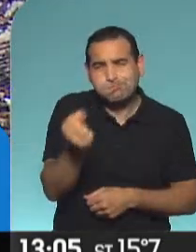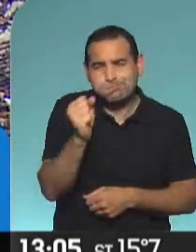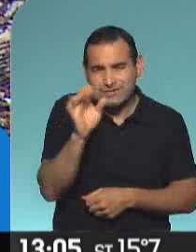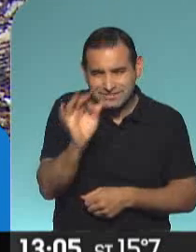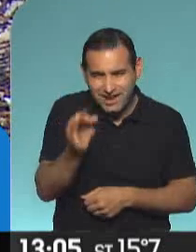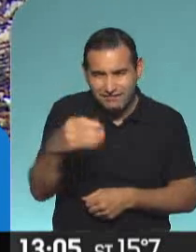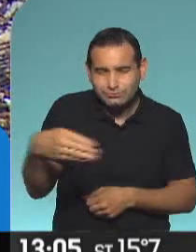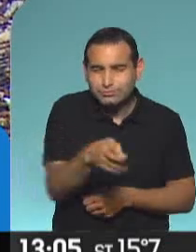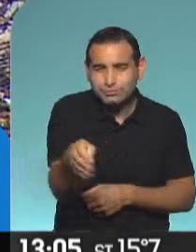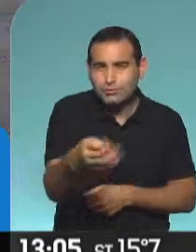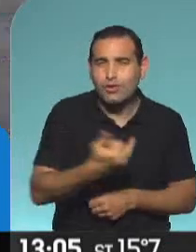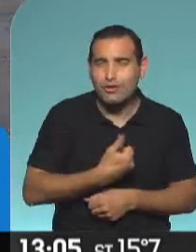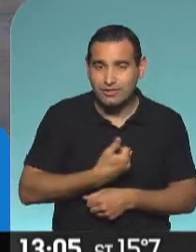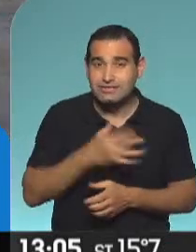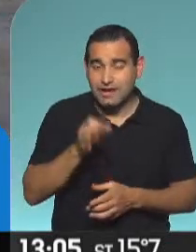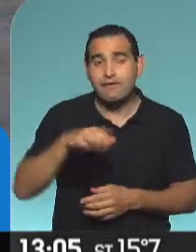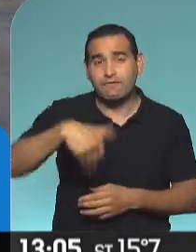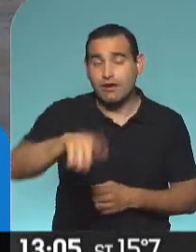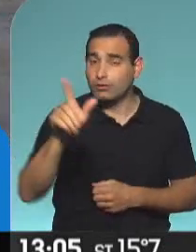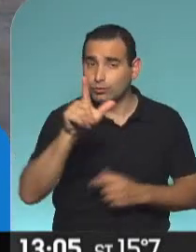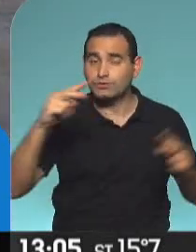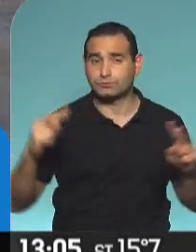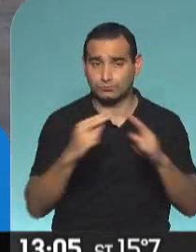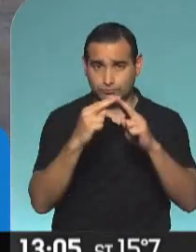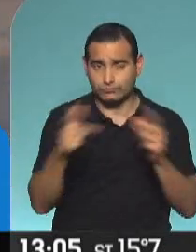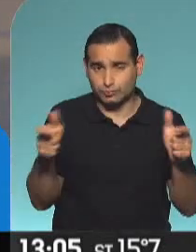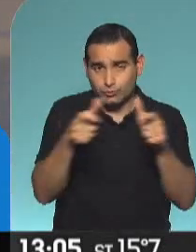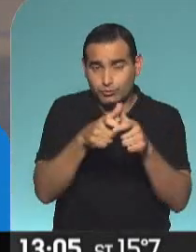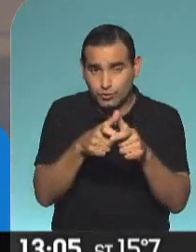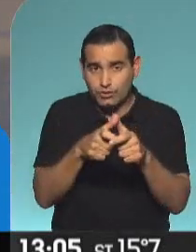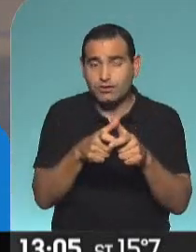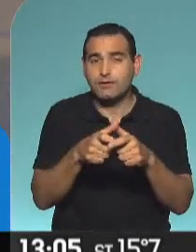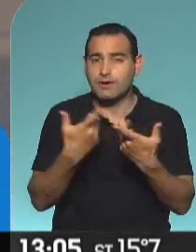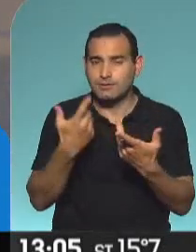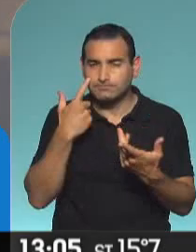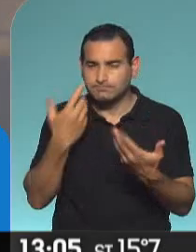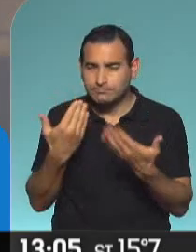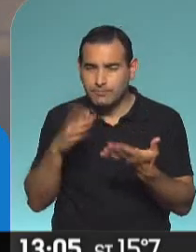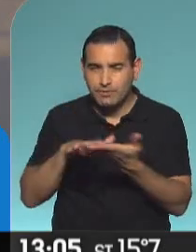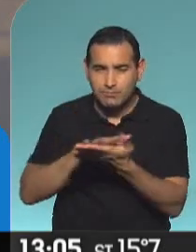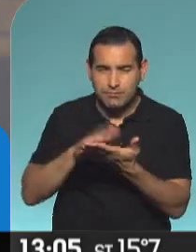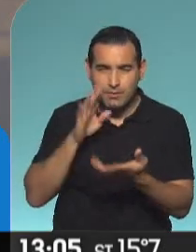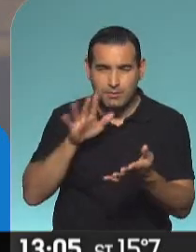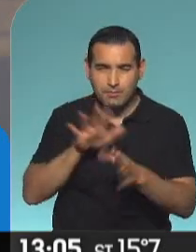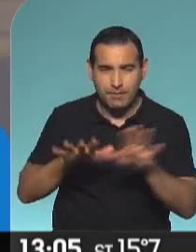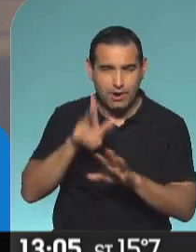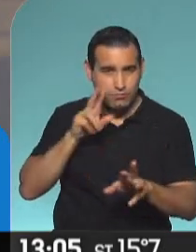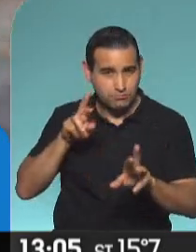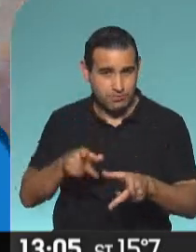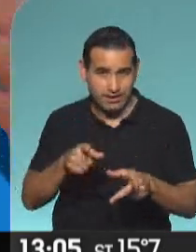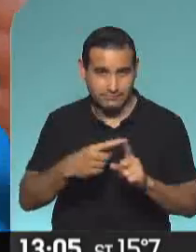por donde circulan. El lunes nos vamos a juntar para cerrar un plan que perdure en el tiempo.